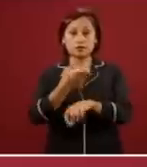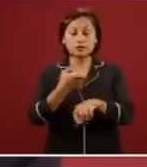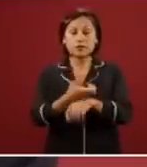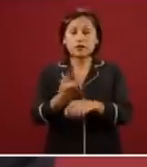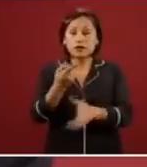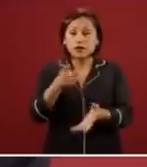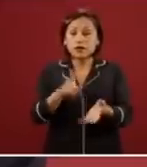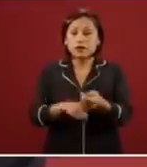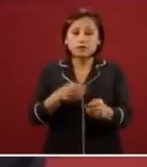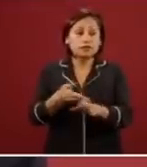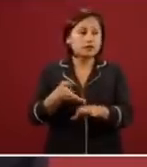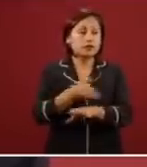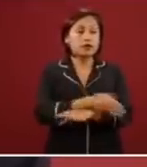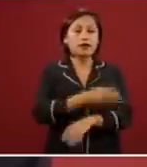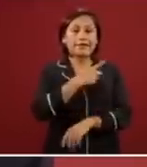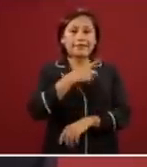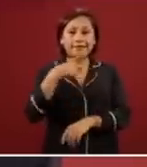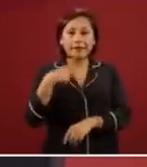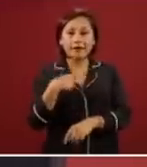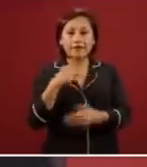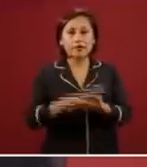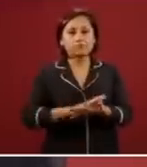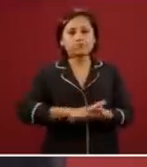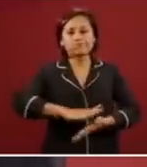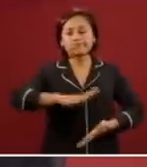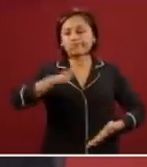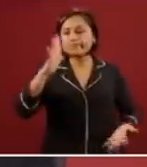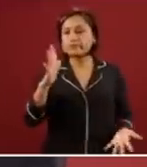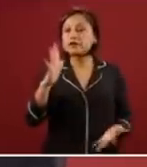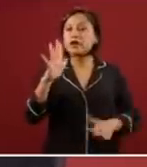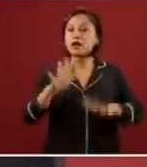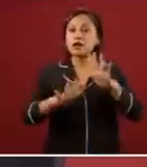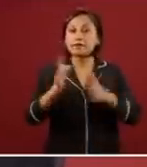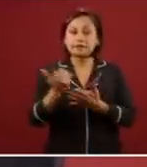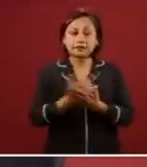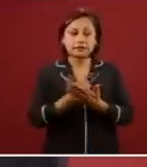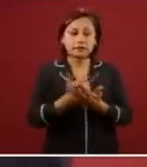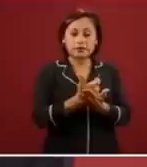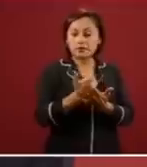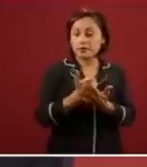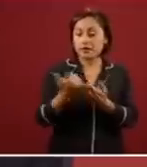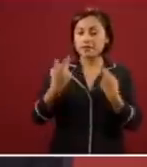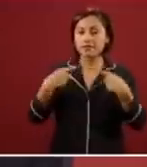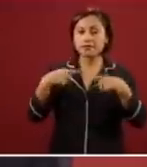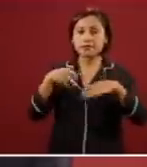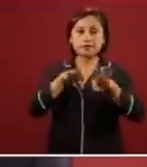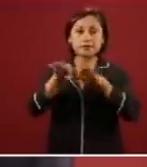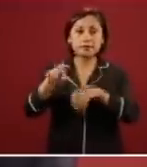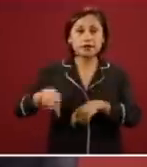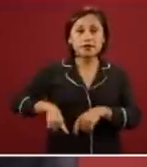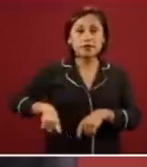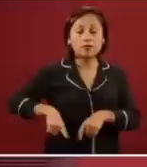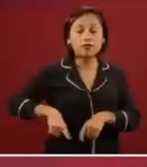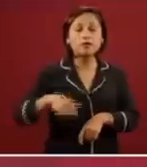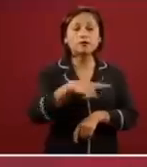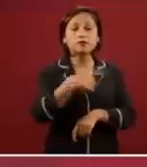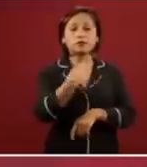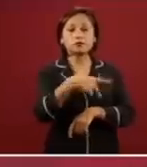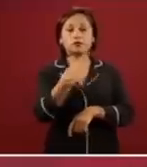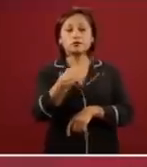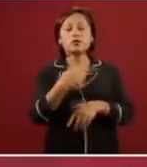endeudados, a veces no tienen ni para pagar la nómina. Entonces, en una ciudad como